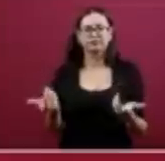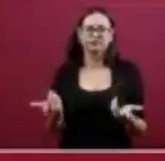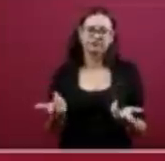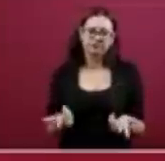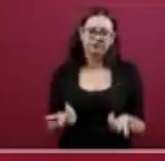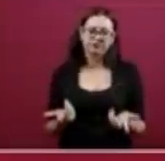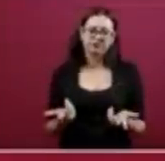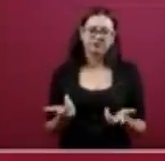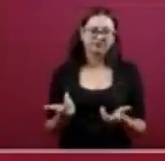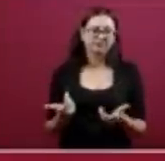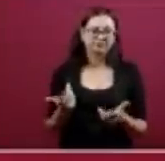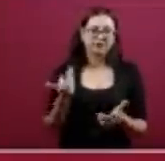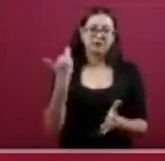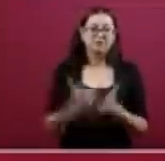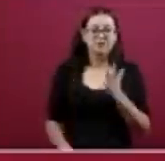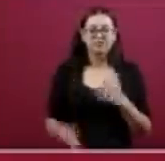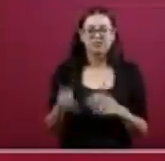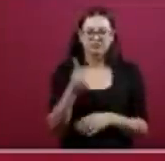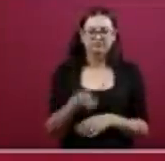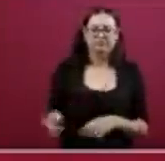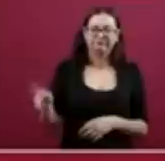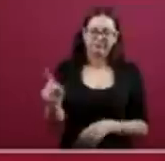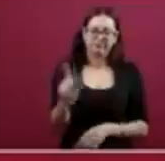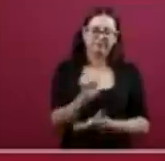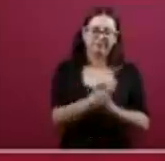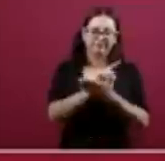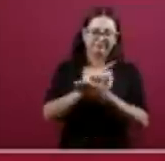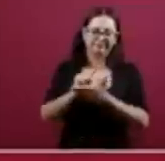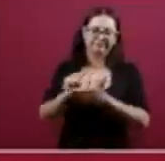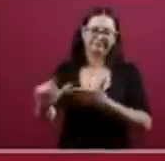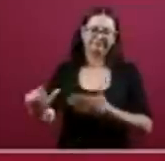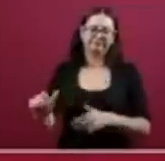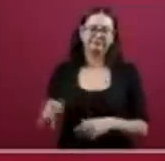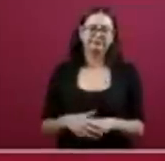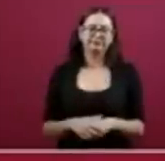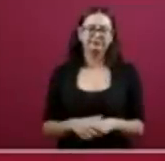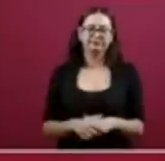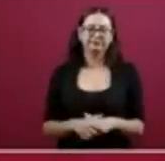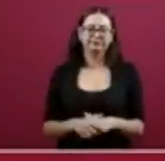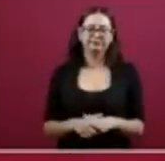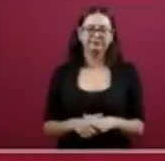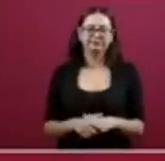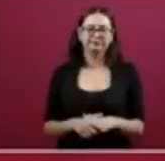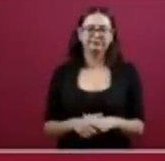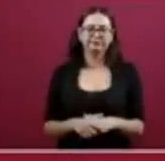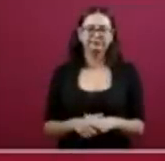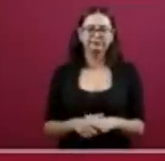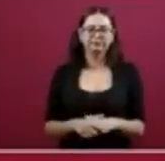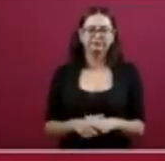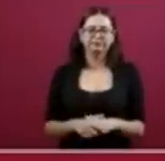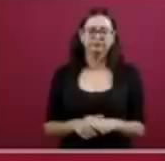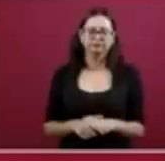atender la limpieza de los pueblos, no a